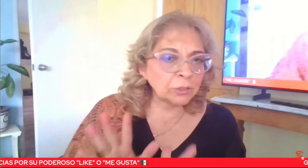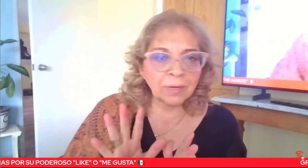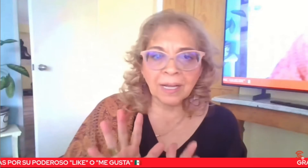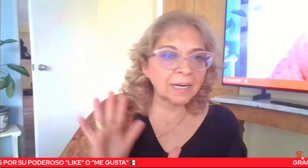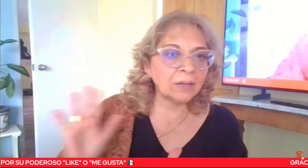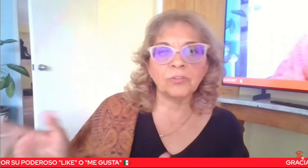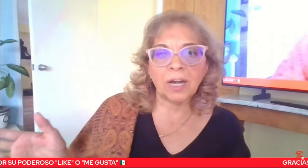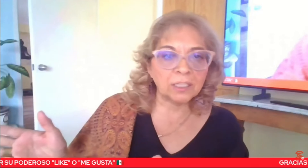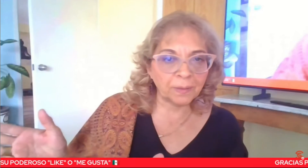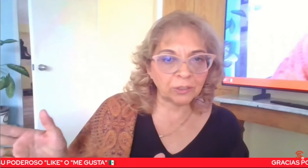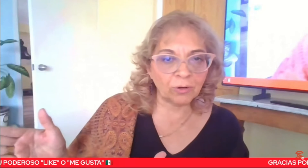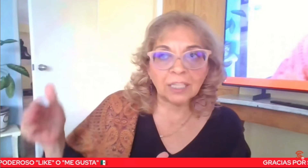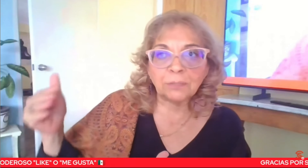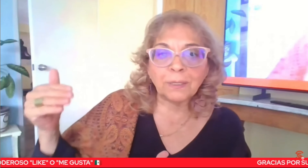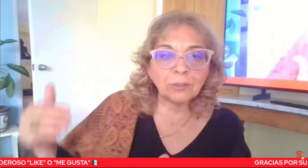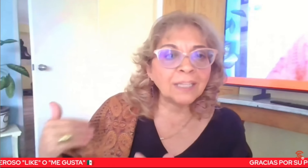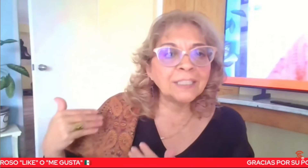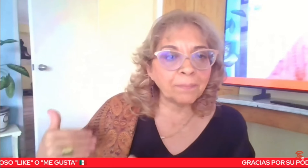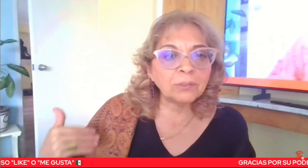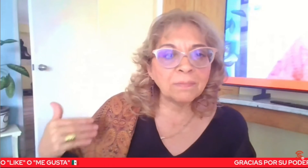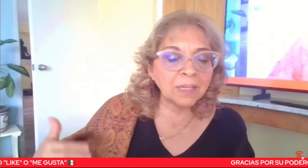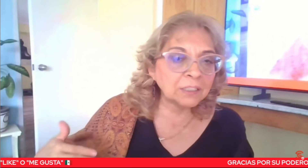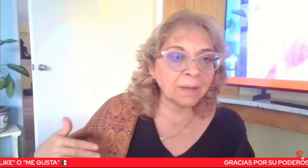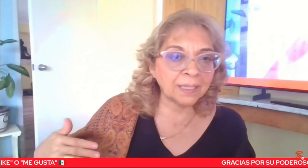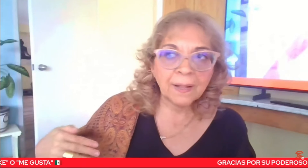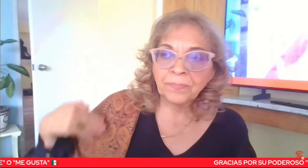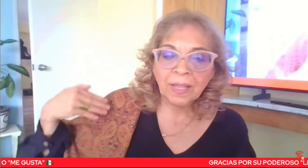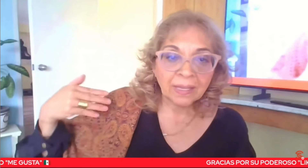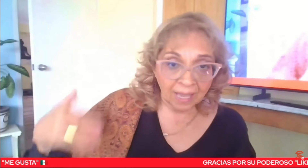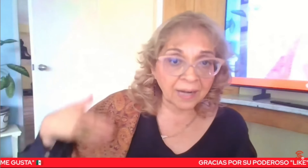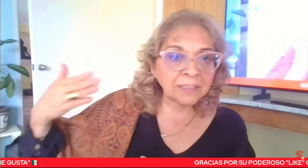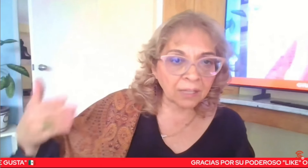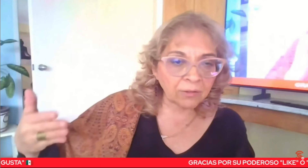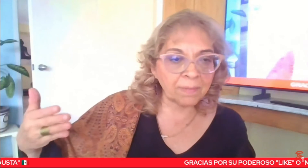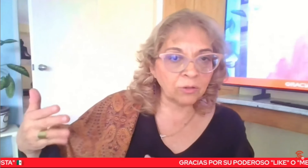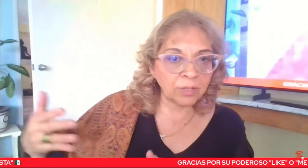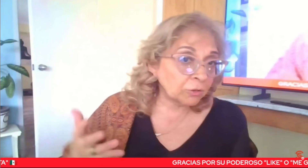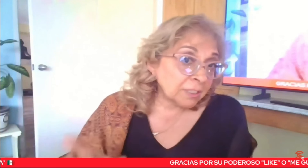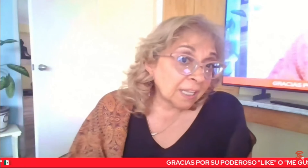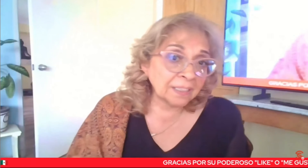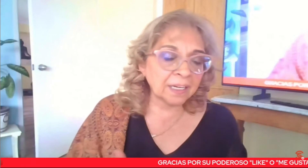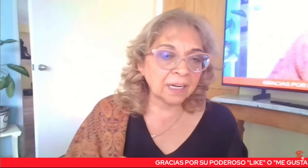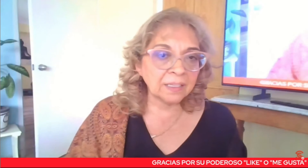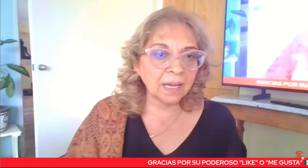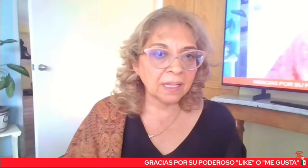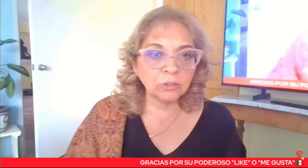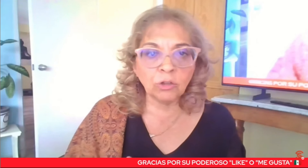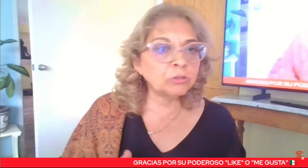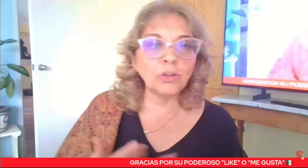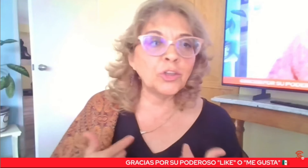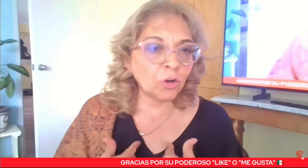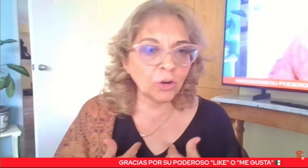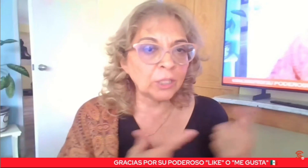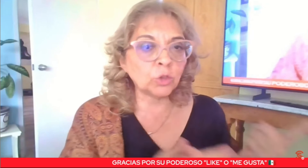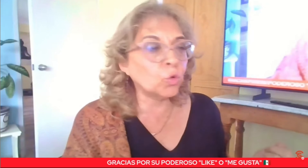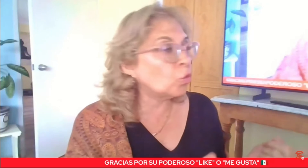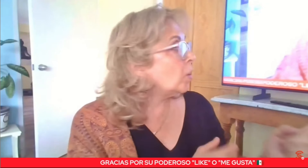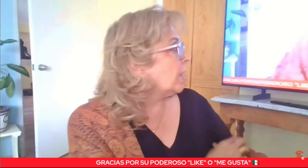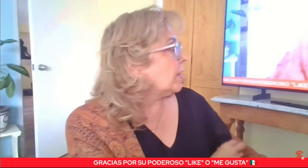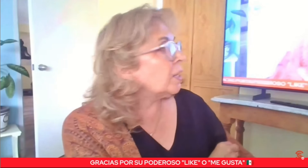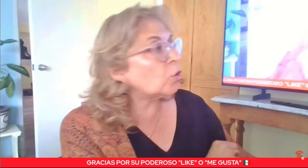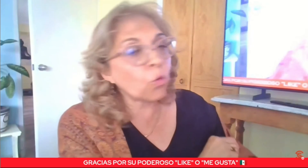es una guerra contra las personas ya por sí mismas que han estado al mando de eso están desacreditadas. No soy yo, ni